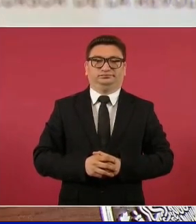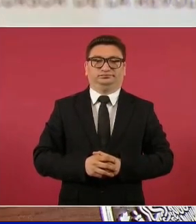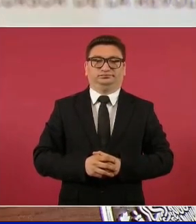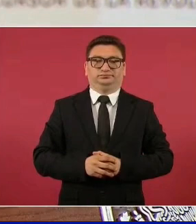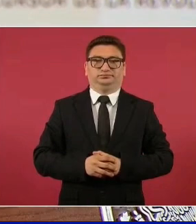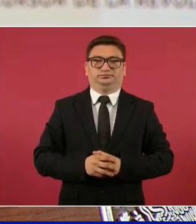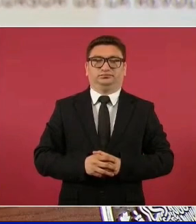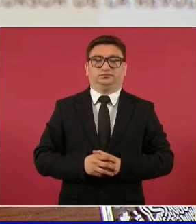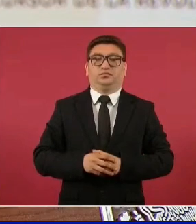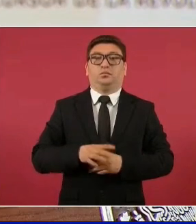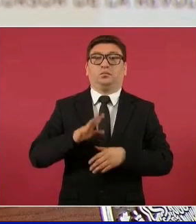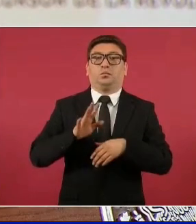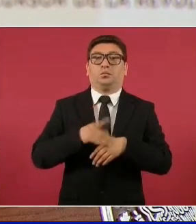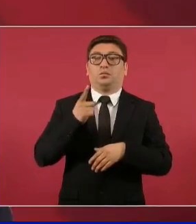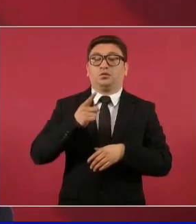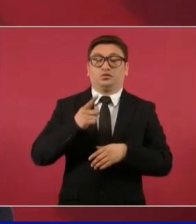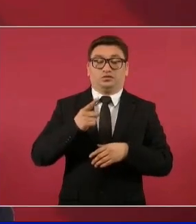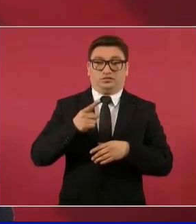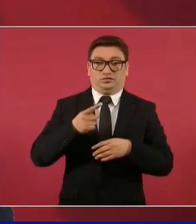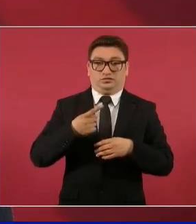no íbamos a poder vivir